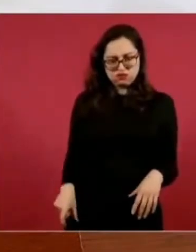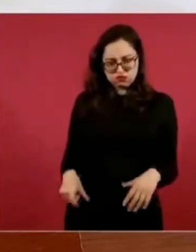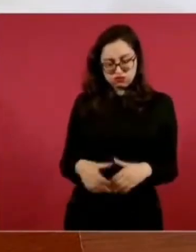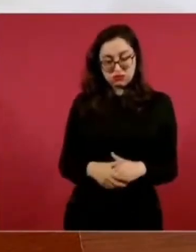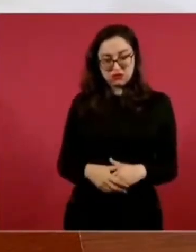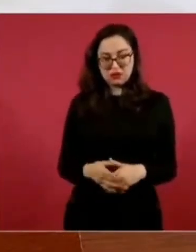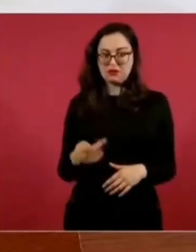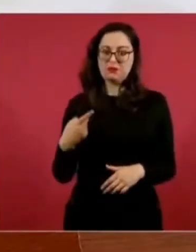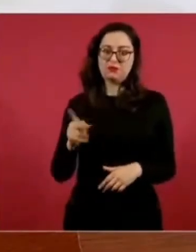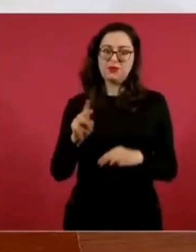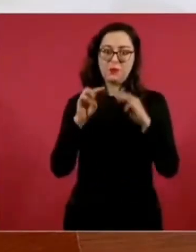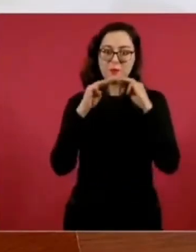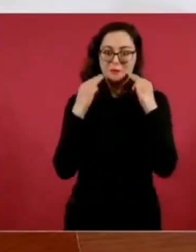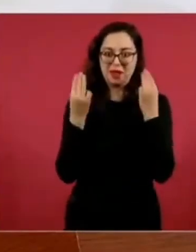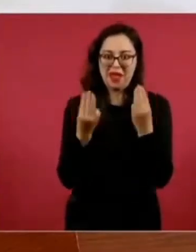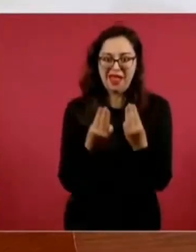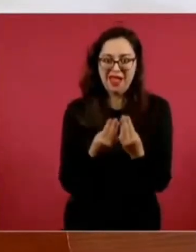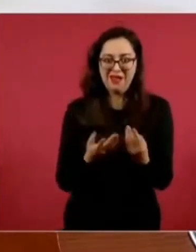Pero no,